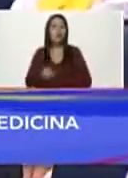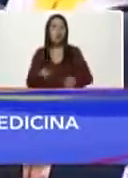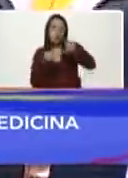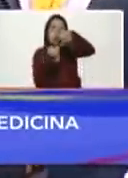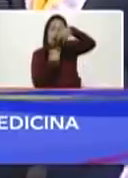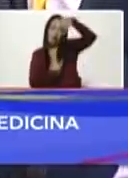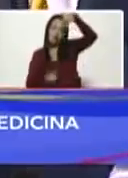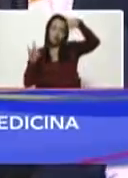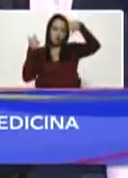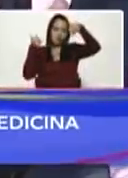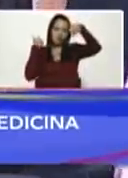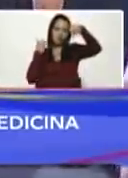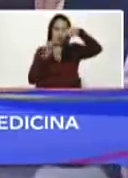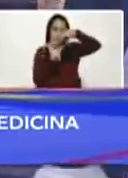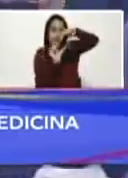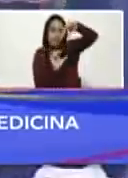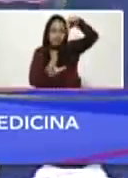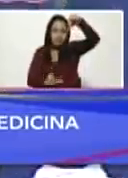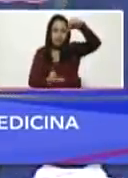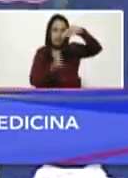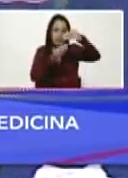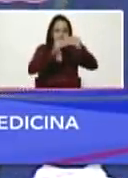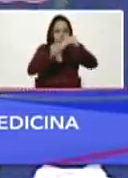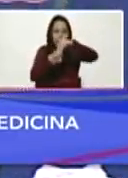la espalda y lo que venga, pues.